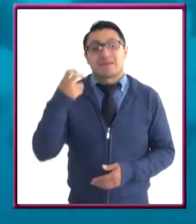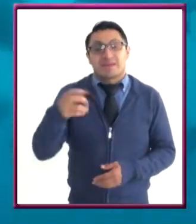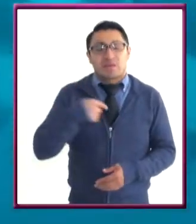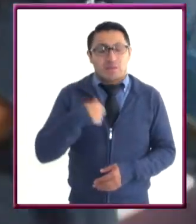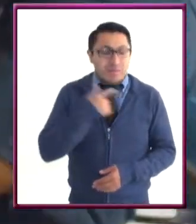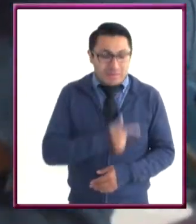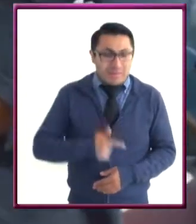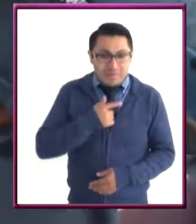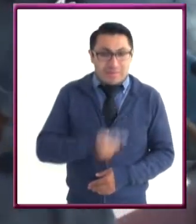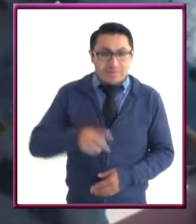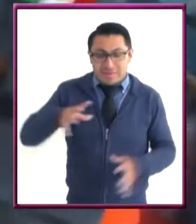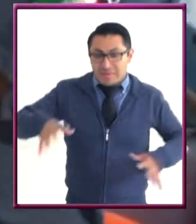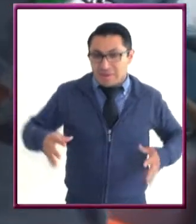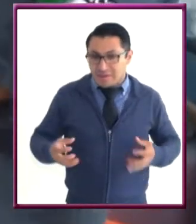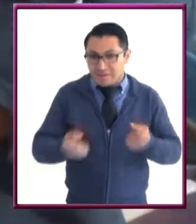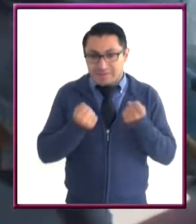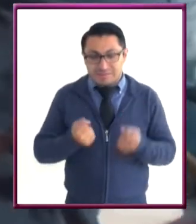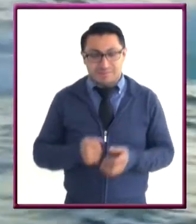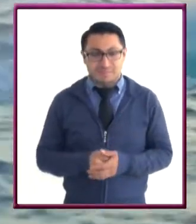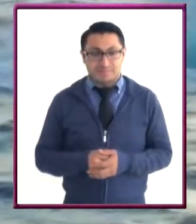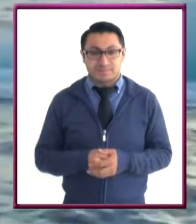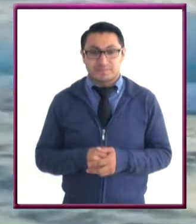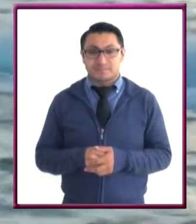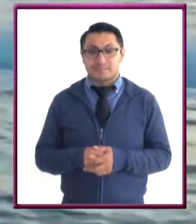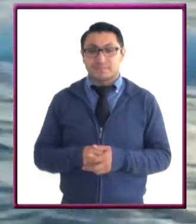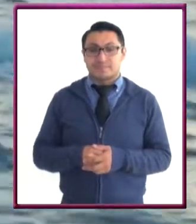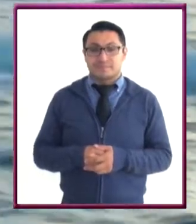eso es a mí lo que me gustaría recuperar.